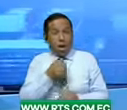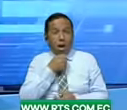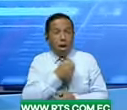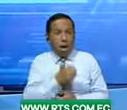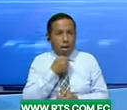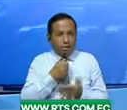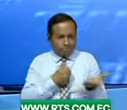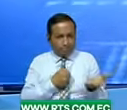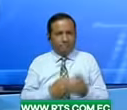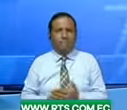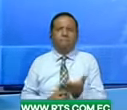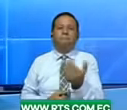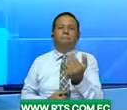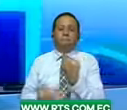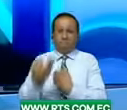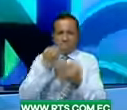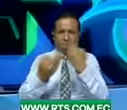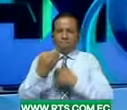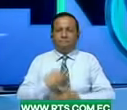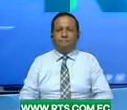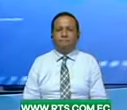Jorge? Buenas noches. ¿Cómo estás? Adelante.